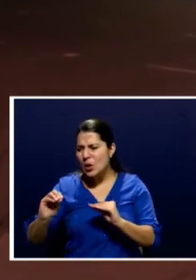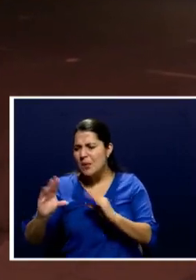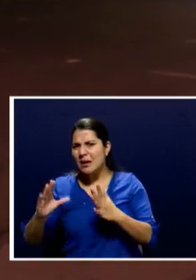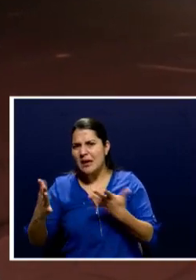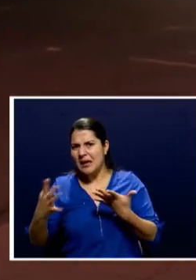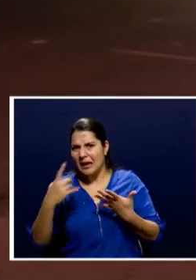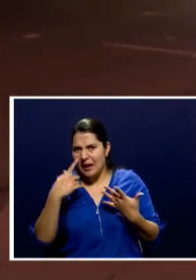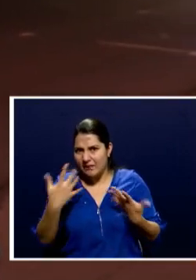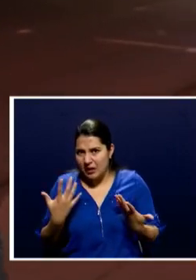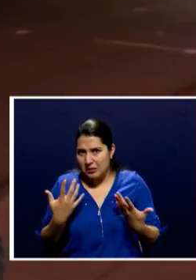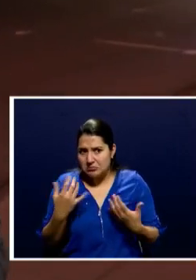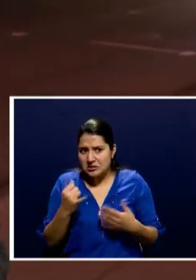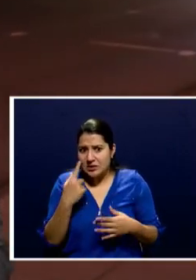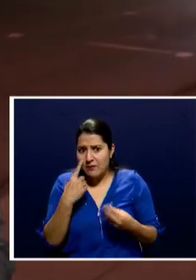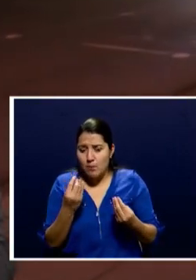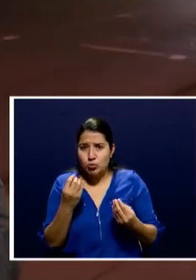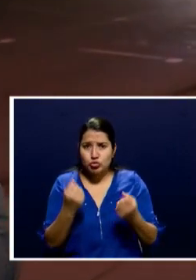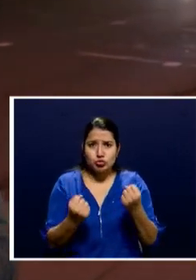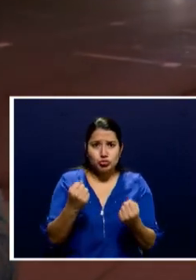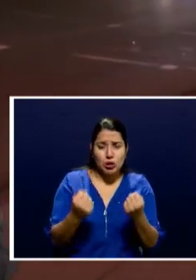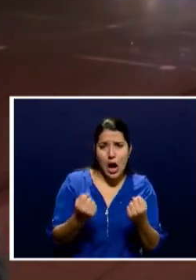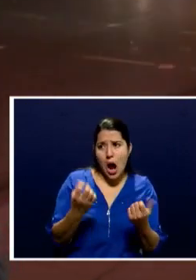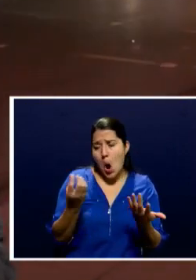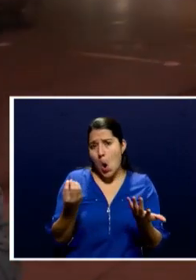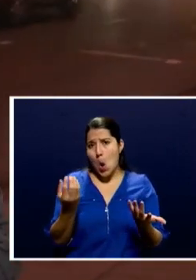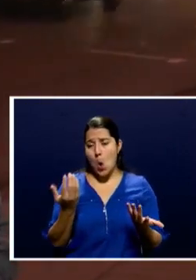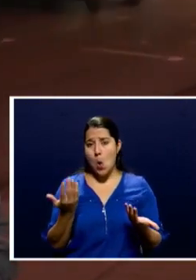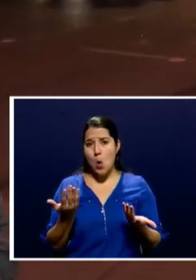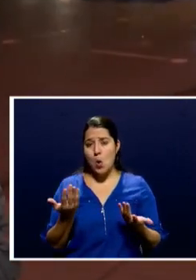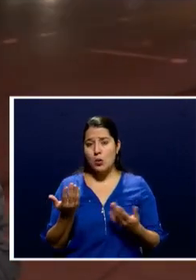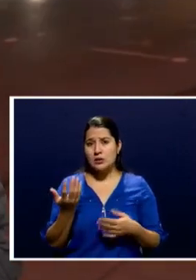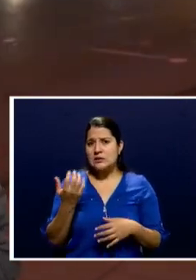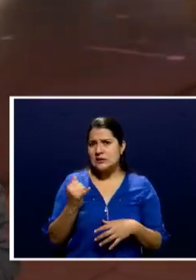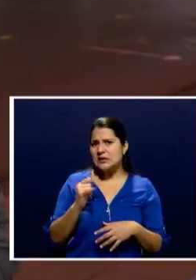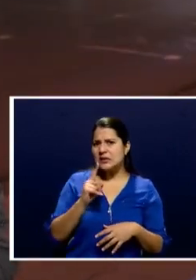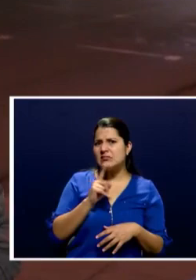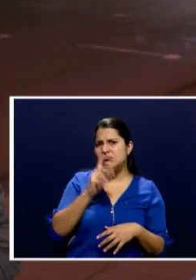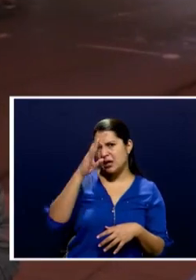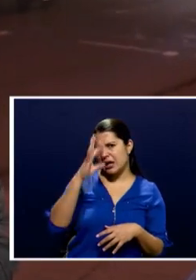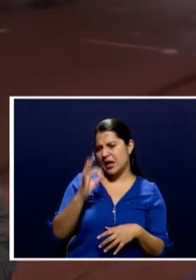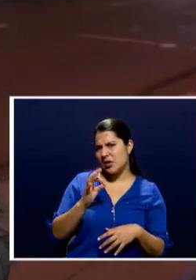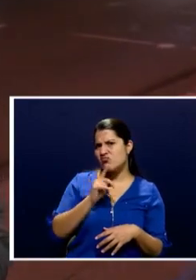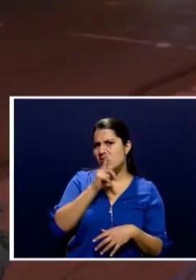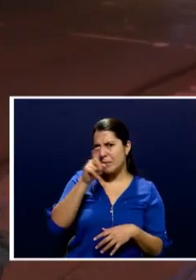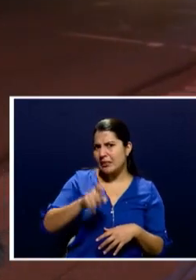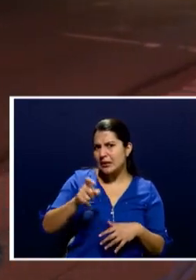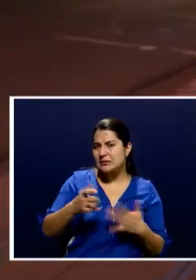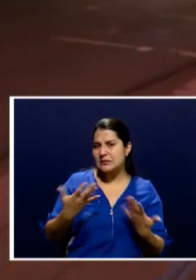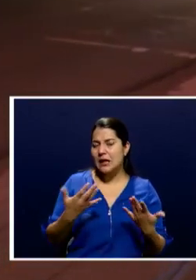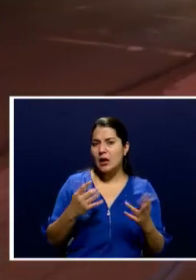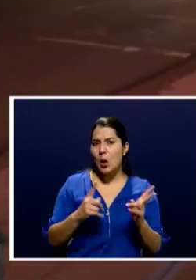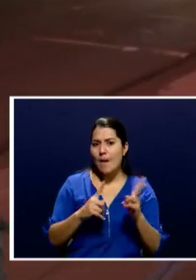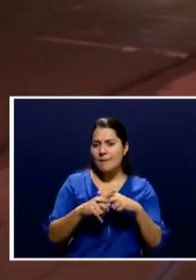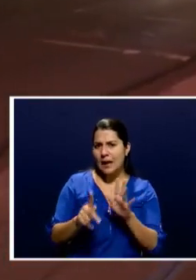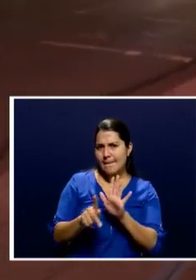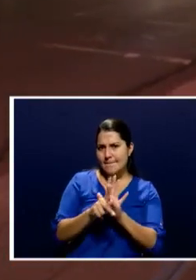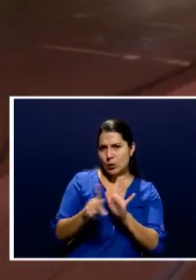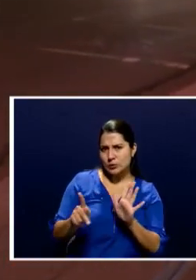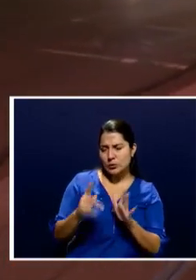han percibido que son bastante los vehículos y que también amerita la medida que comienza a regir a partir del día de hoy.